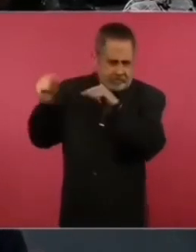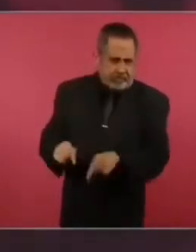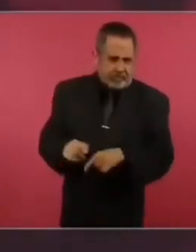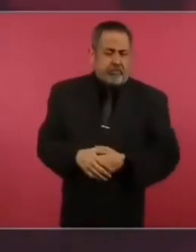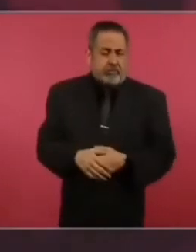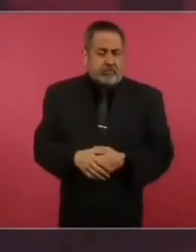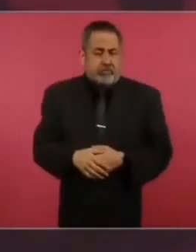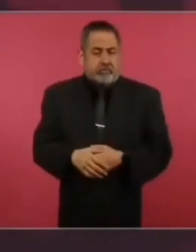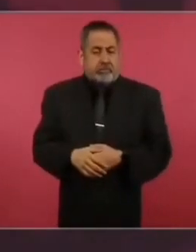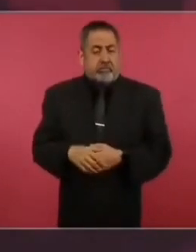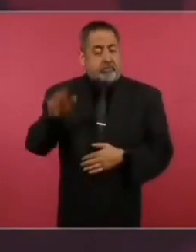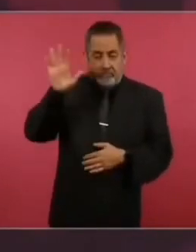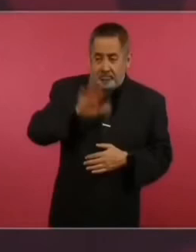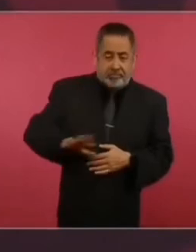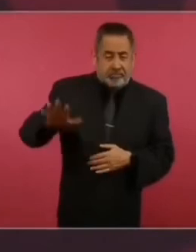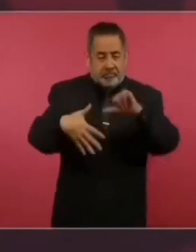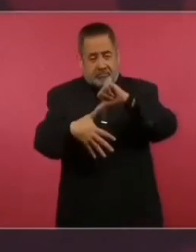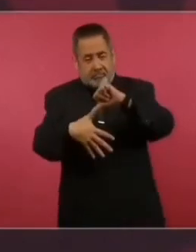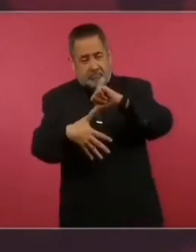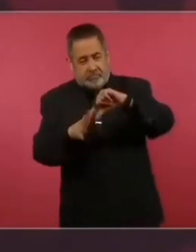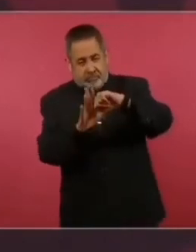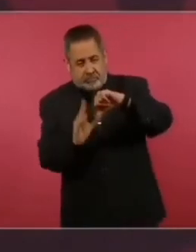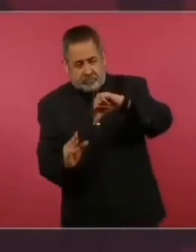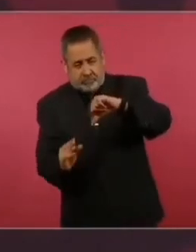Todo el Cono Sur.